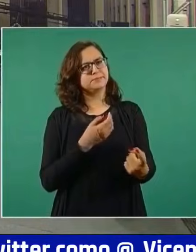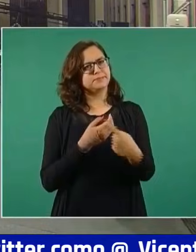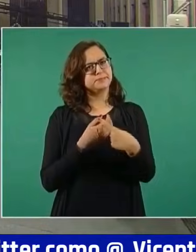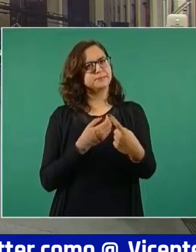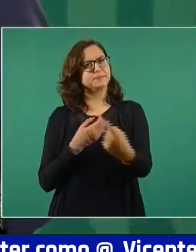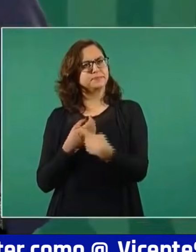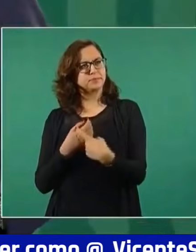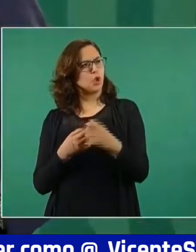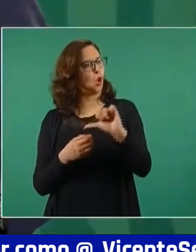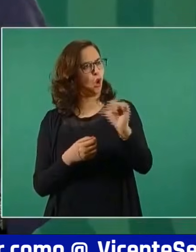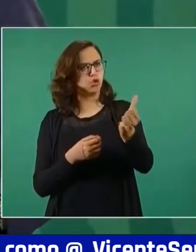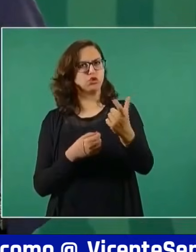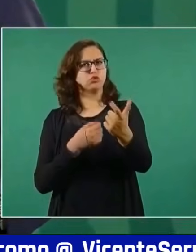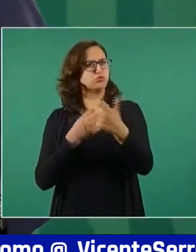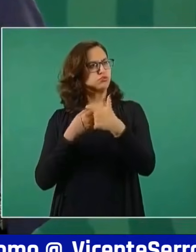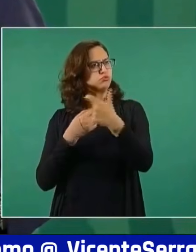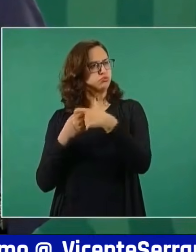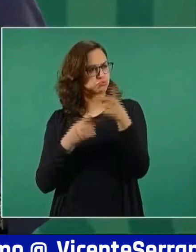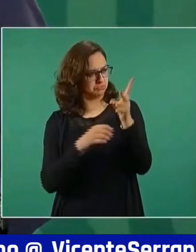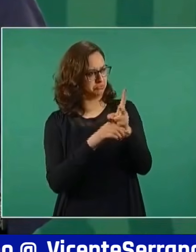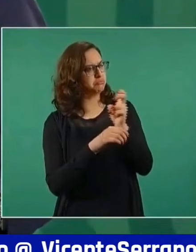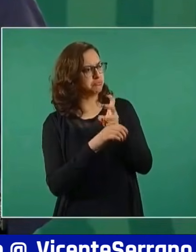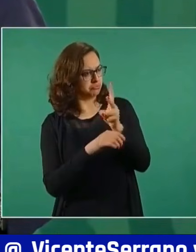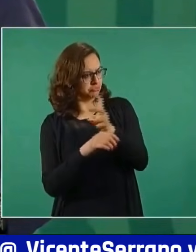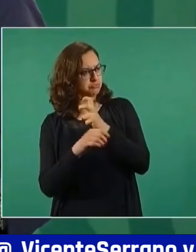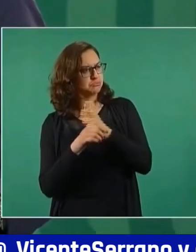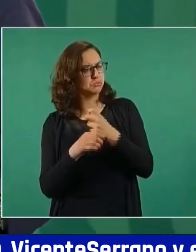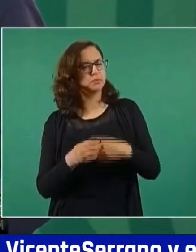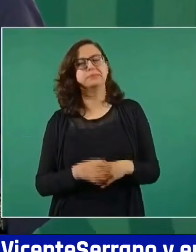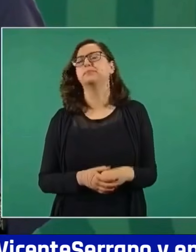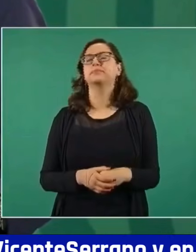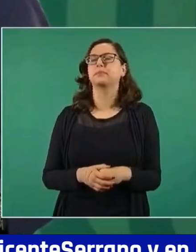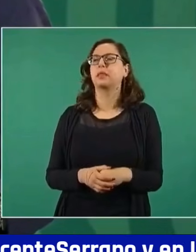Vamos a ver, estoy invitando a